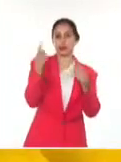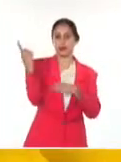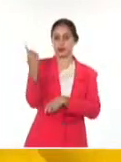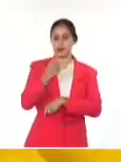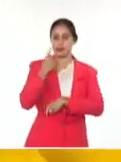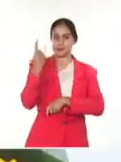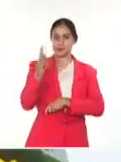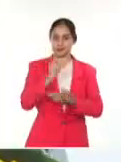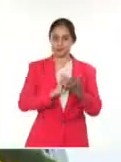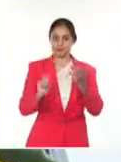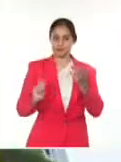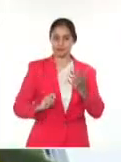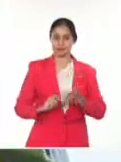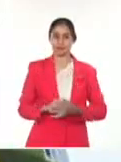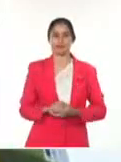Ríos canal cubano de noticias